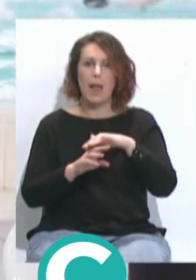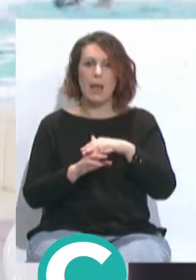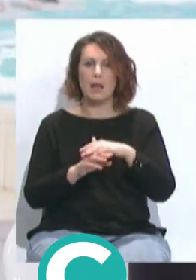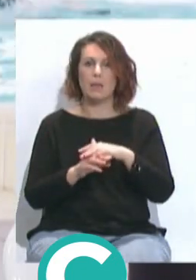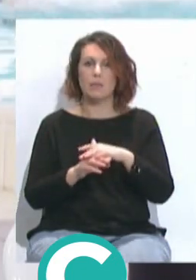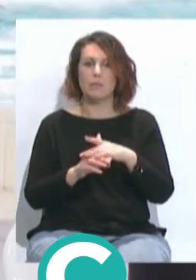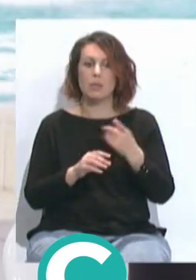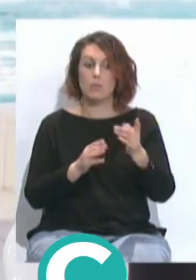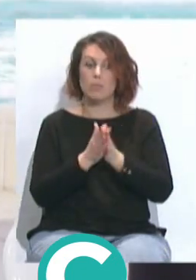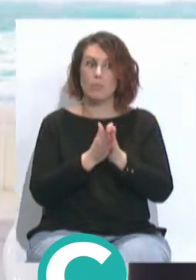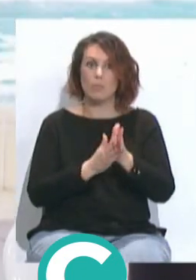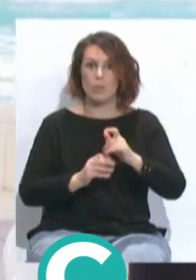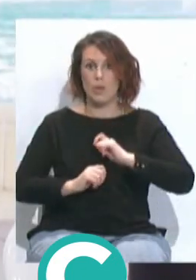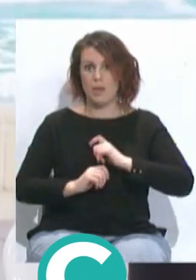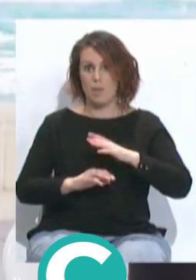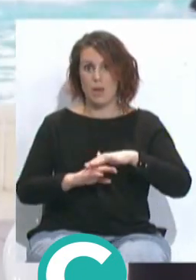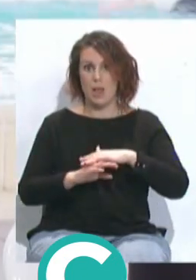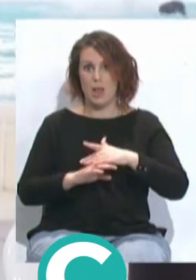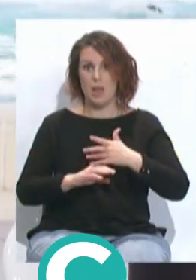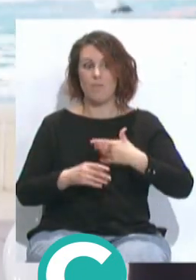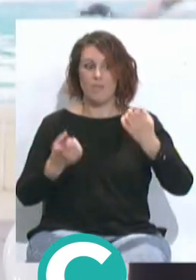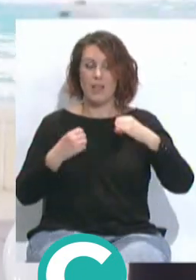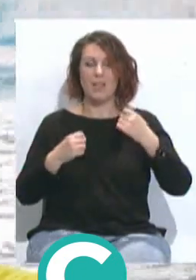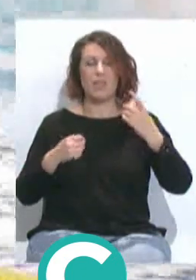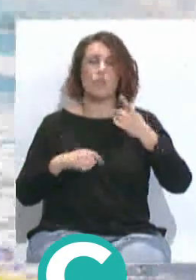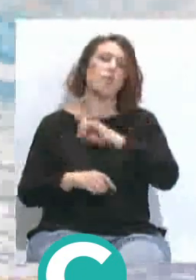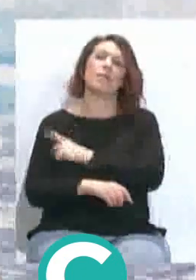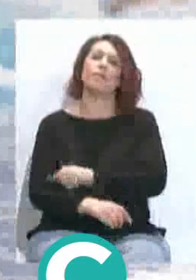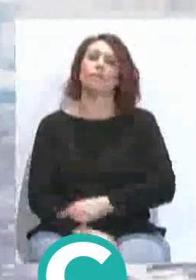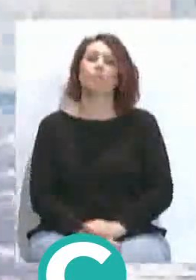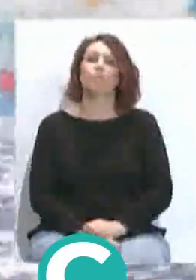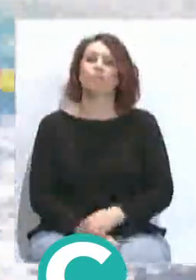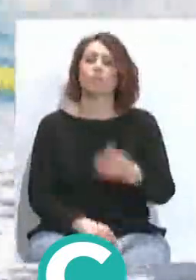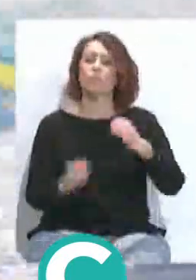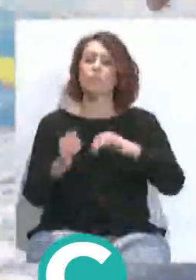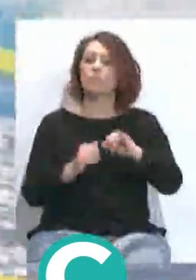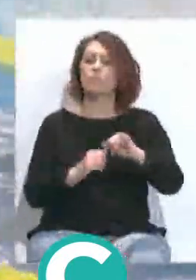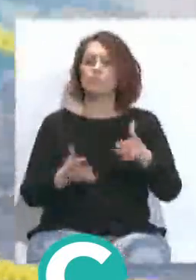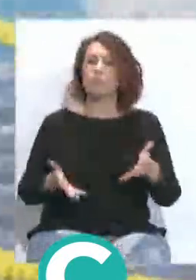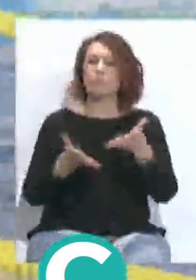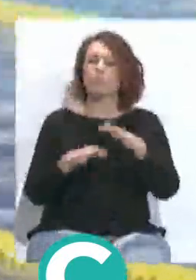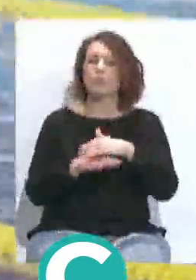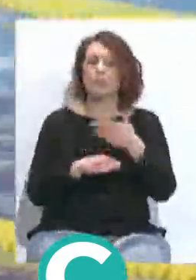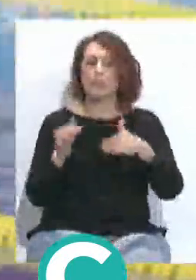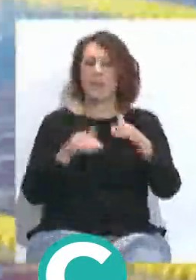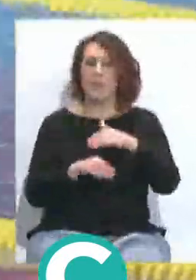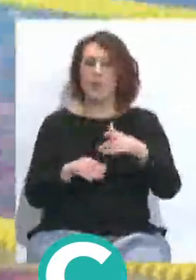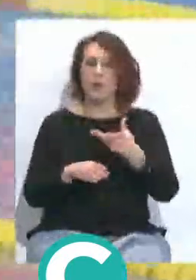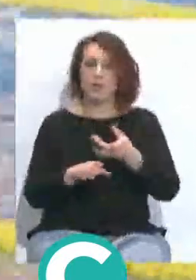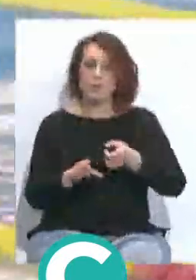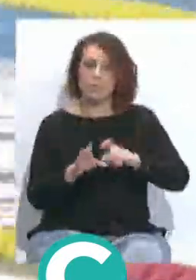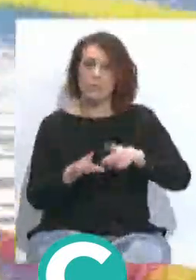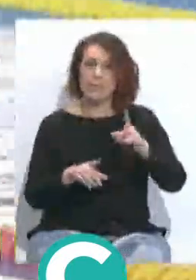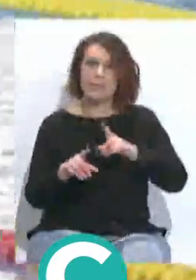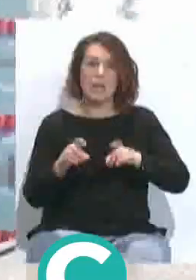los motiven de algún modo a esa práctica deportiva. Este campeonato contará con el aliciente para los nadadores de formar parte de